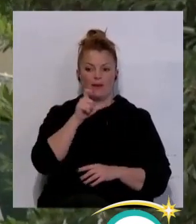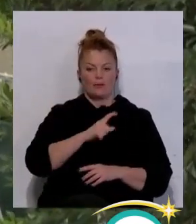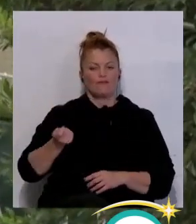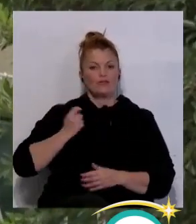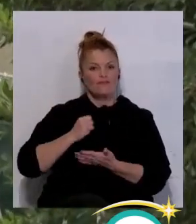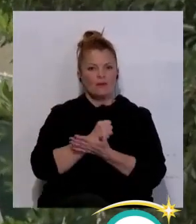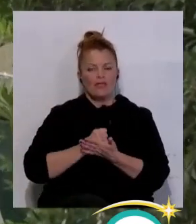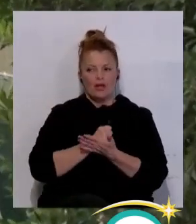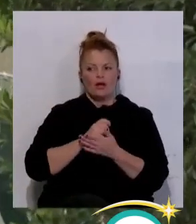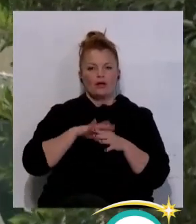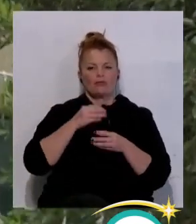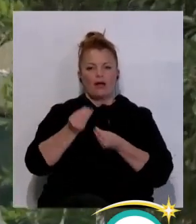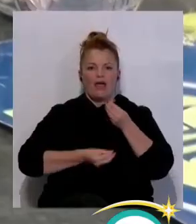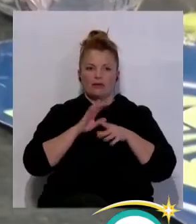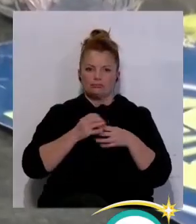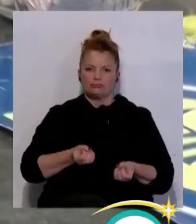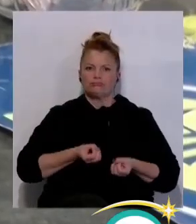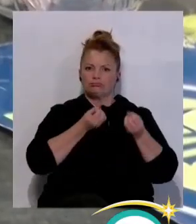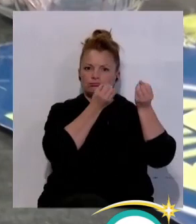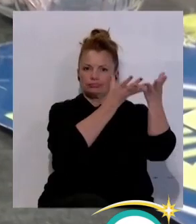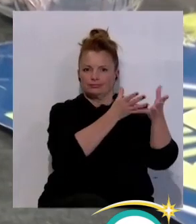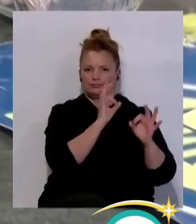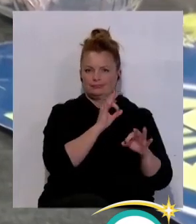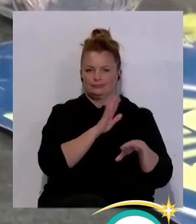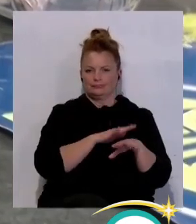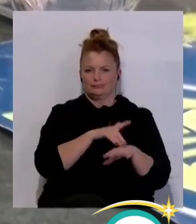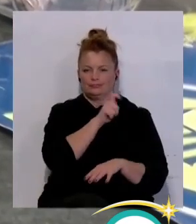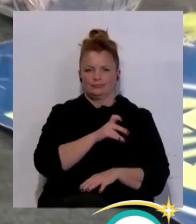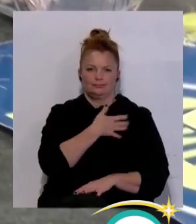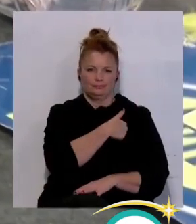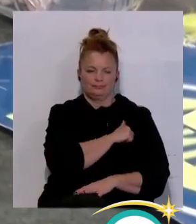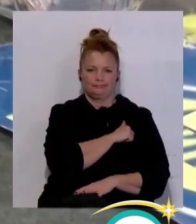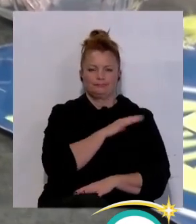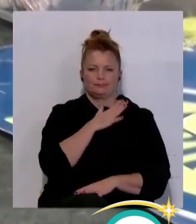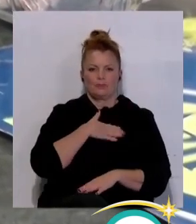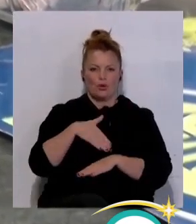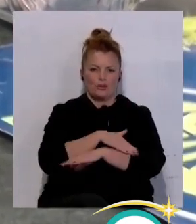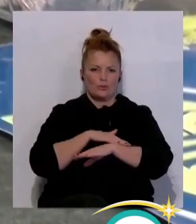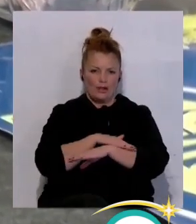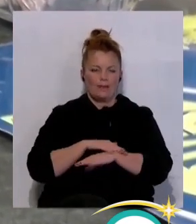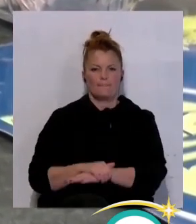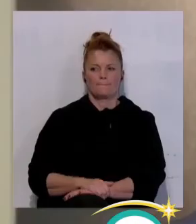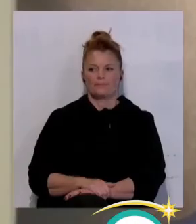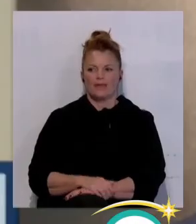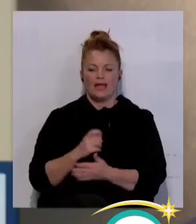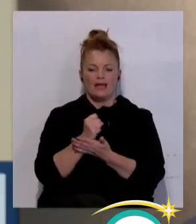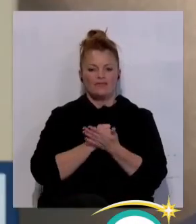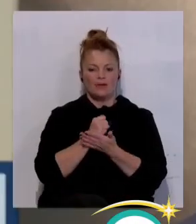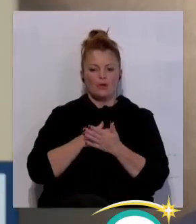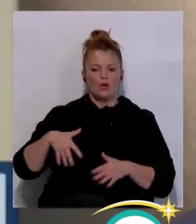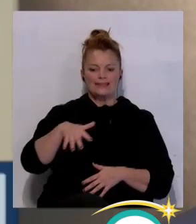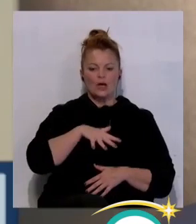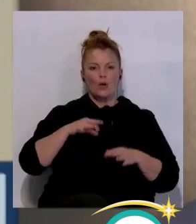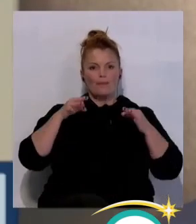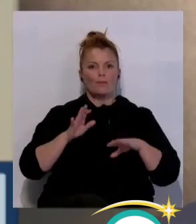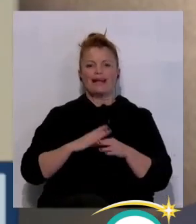farmacia pondrán en conocimiento de las autoridades y fuerzas y cuerpos de seguridad del Estado. A la farmacia como espacio seguro